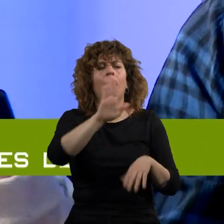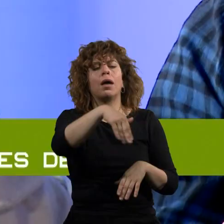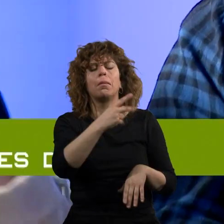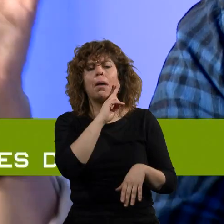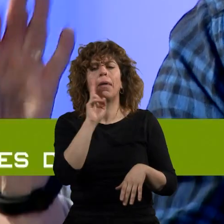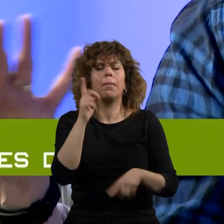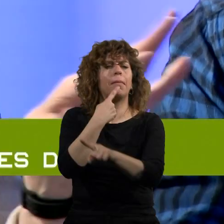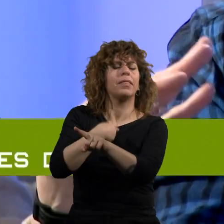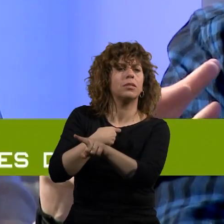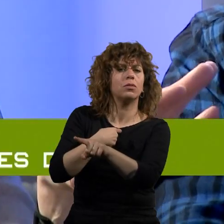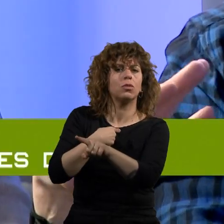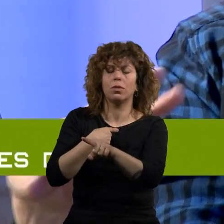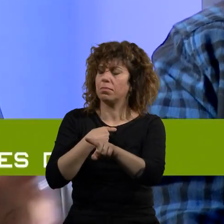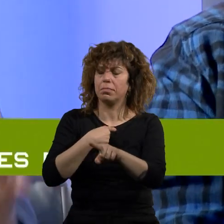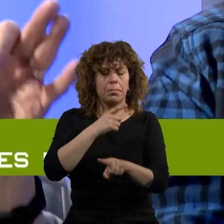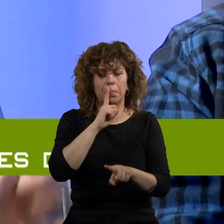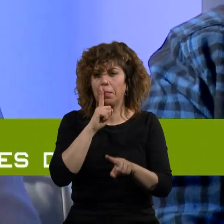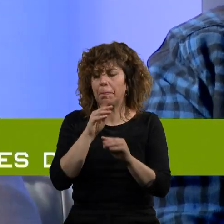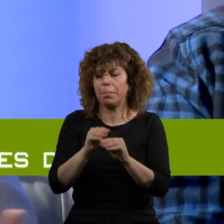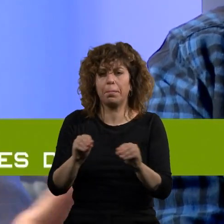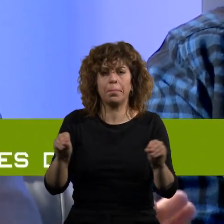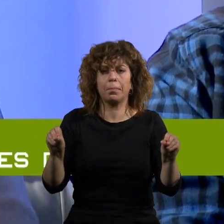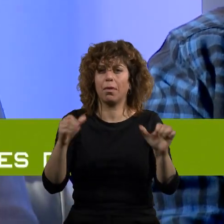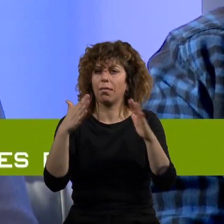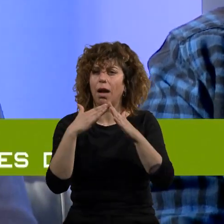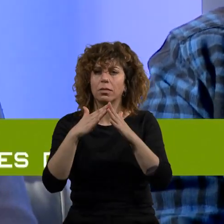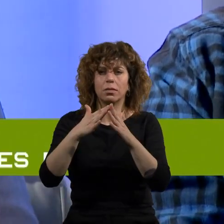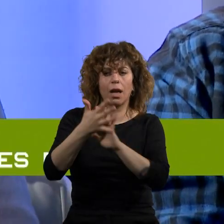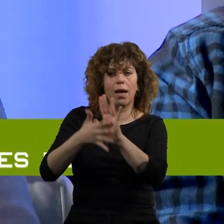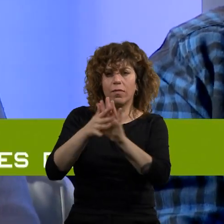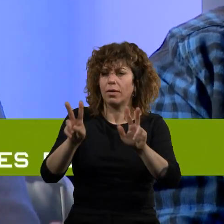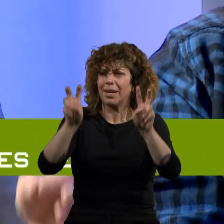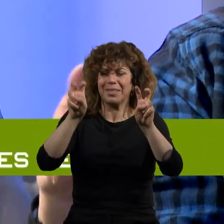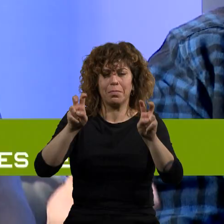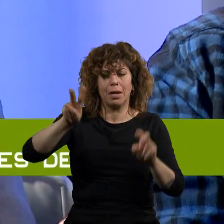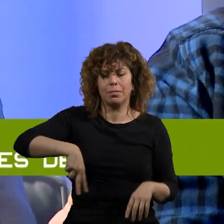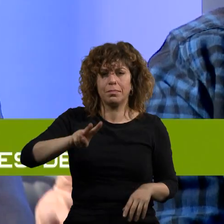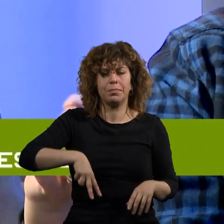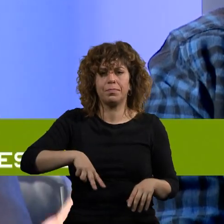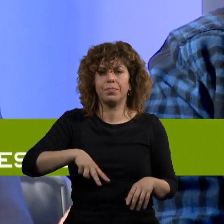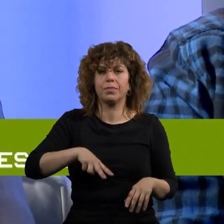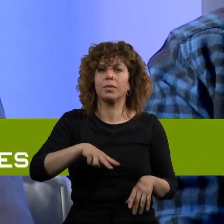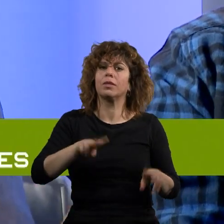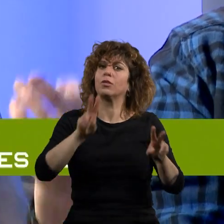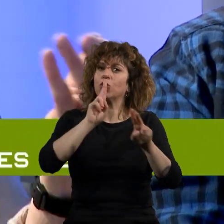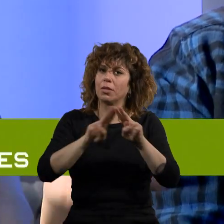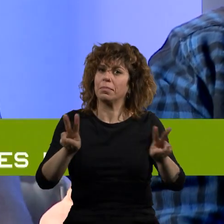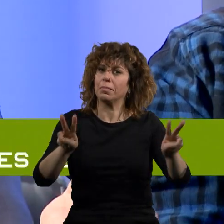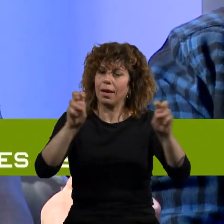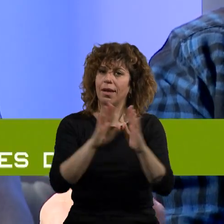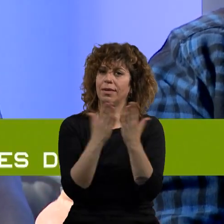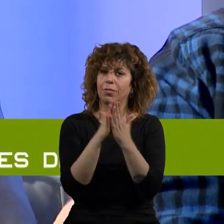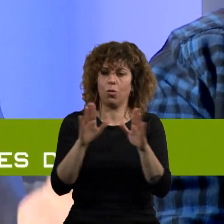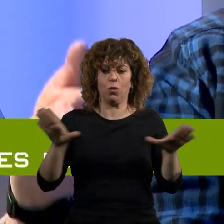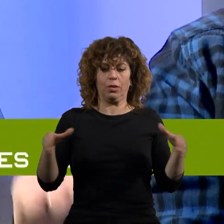me han dicho que... Todo era silencio. En su casa no se hablaba nunca de ese tema. Y se llama así La Quinta del Silencio.